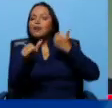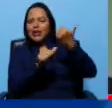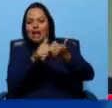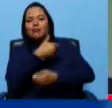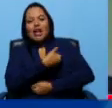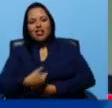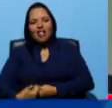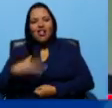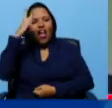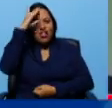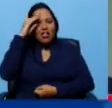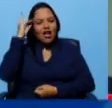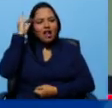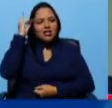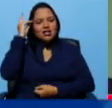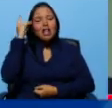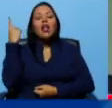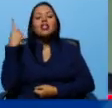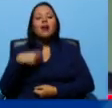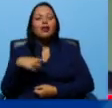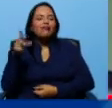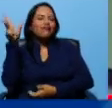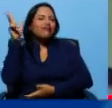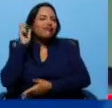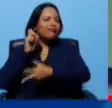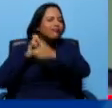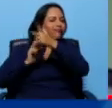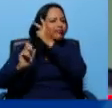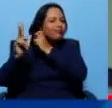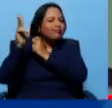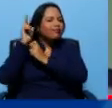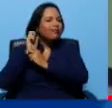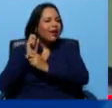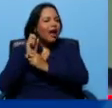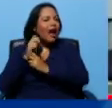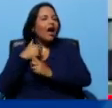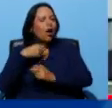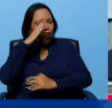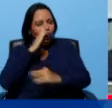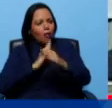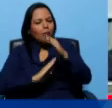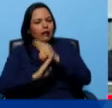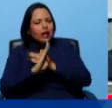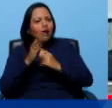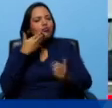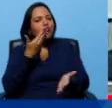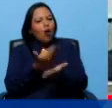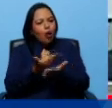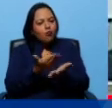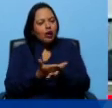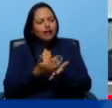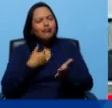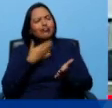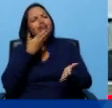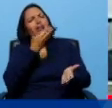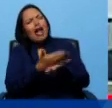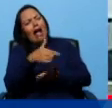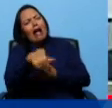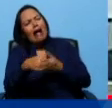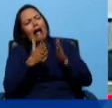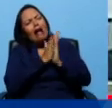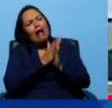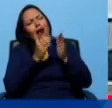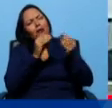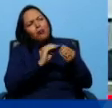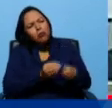vicepresidenta Delcy Rodríguez, quien escuchó con mucho cariño y humildad lo que le pedí para este colegio.